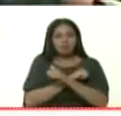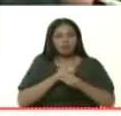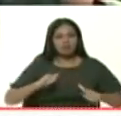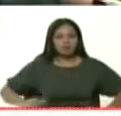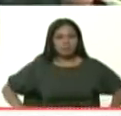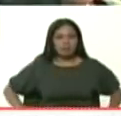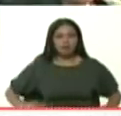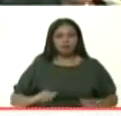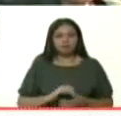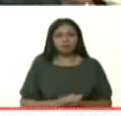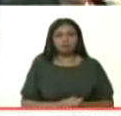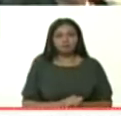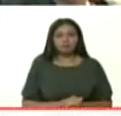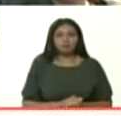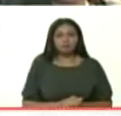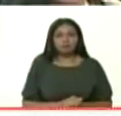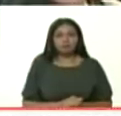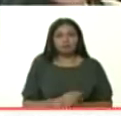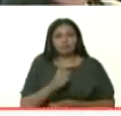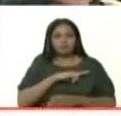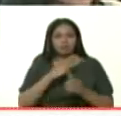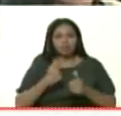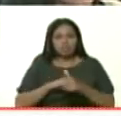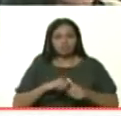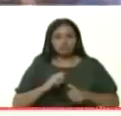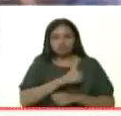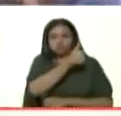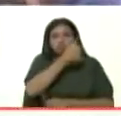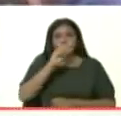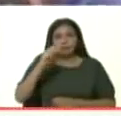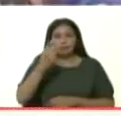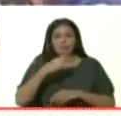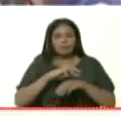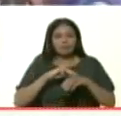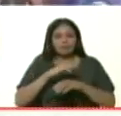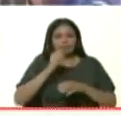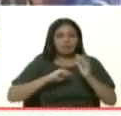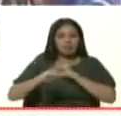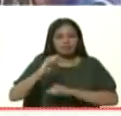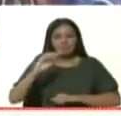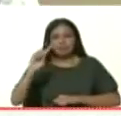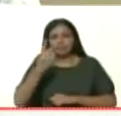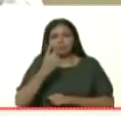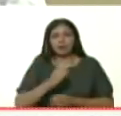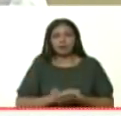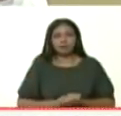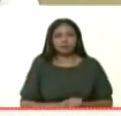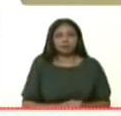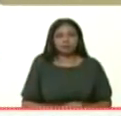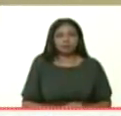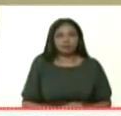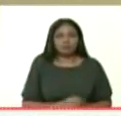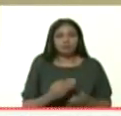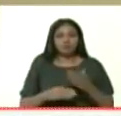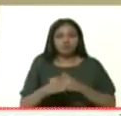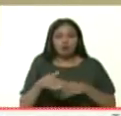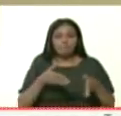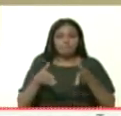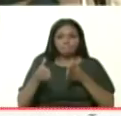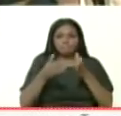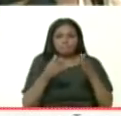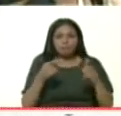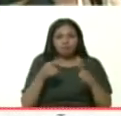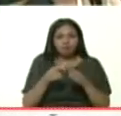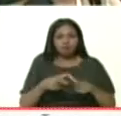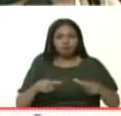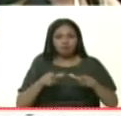Nacional Bolivariana, de las fuerzas militares del país, y la primera ministra de Defensa, que se fue por los caminos del